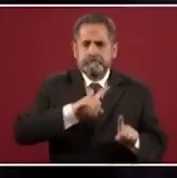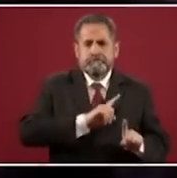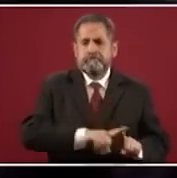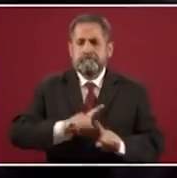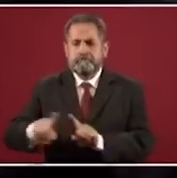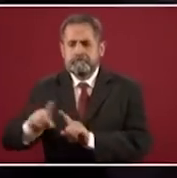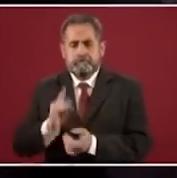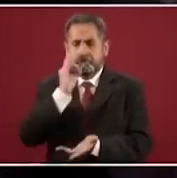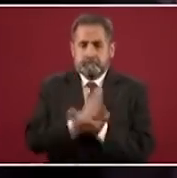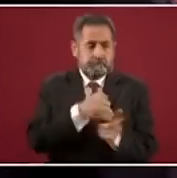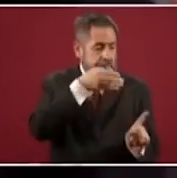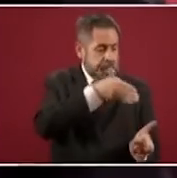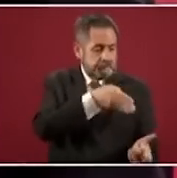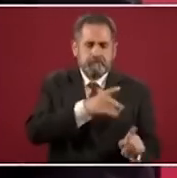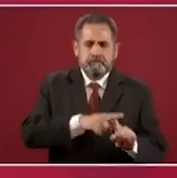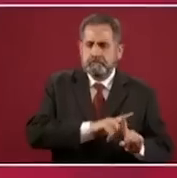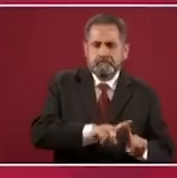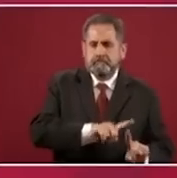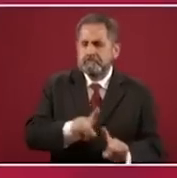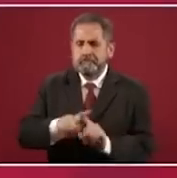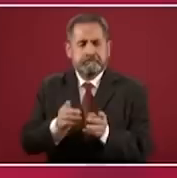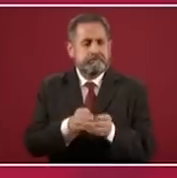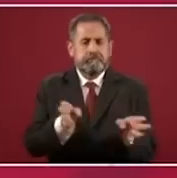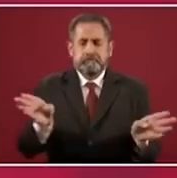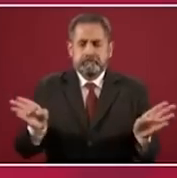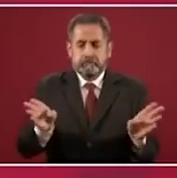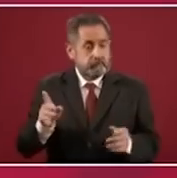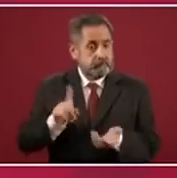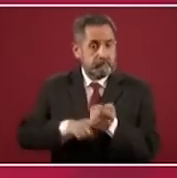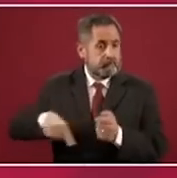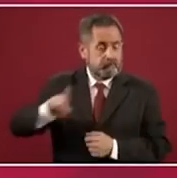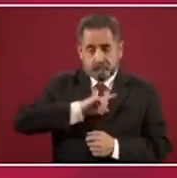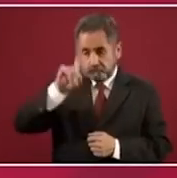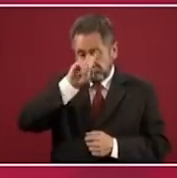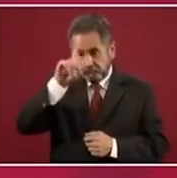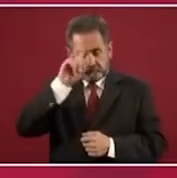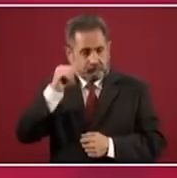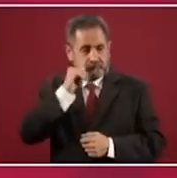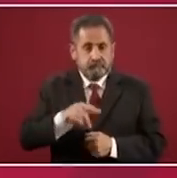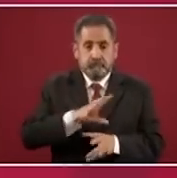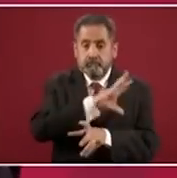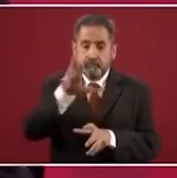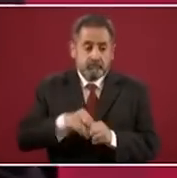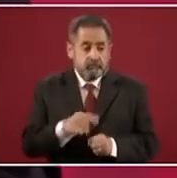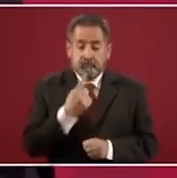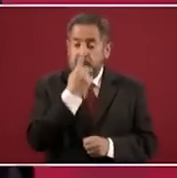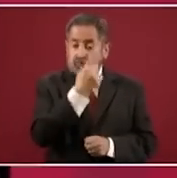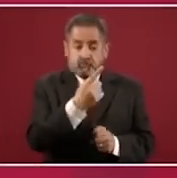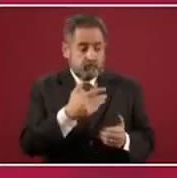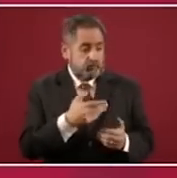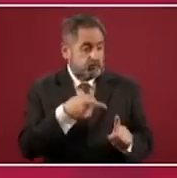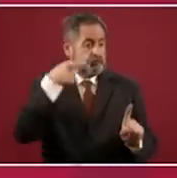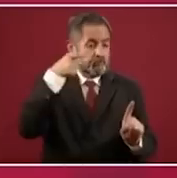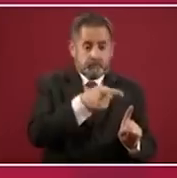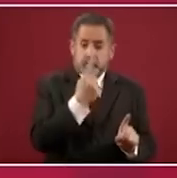diversificar siempre es lo recomendable, el no poner todos los huevos en